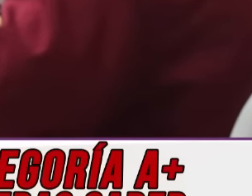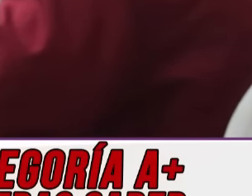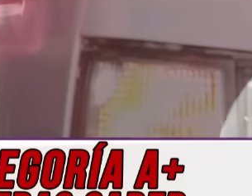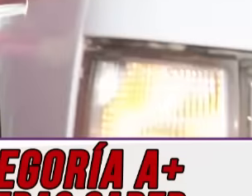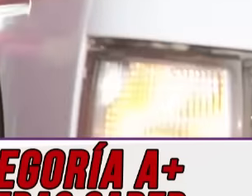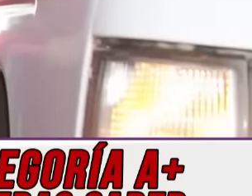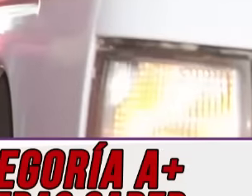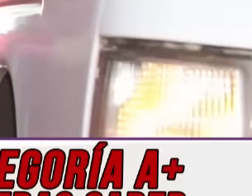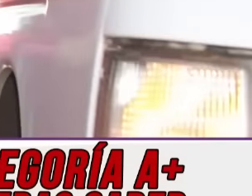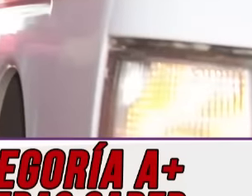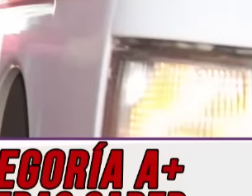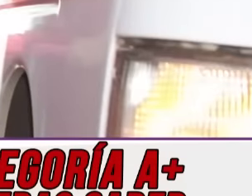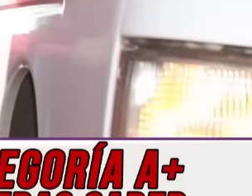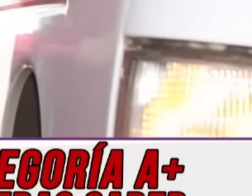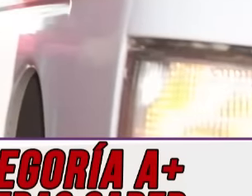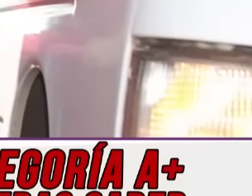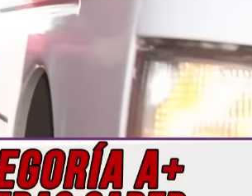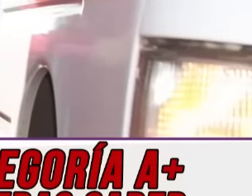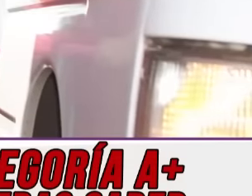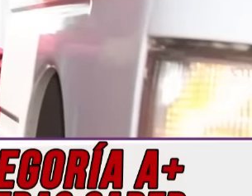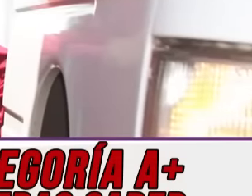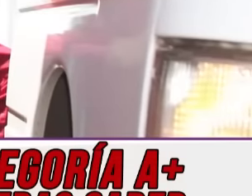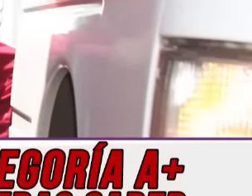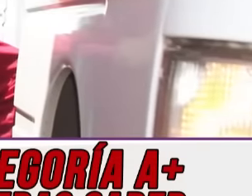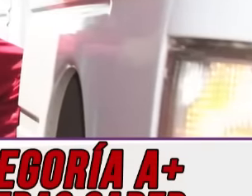la diferencia en la educación de sus hijos.